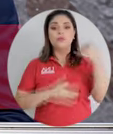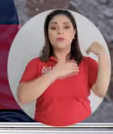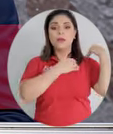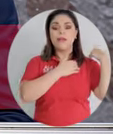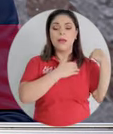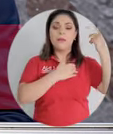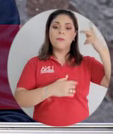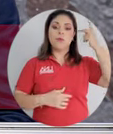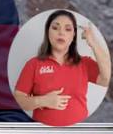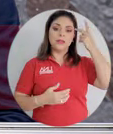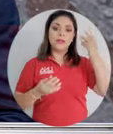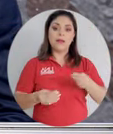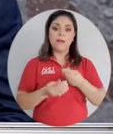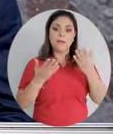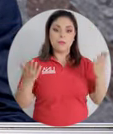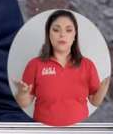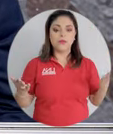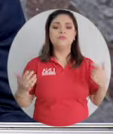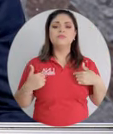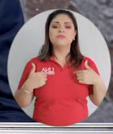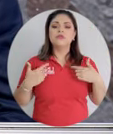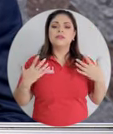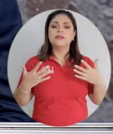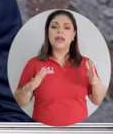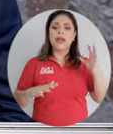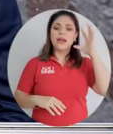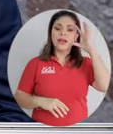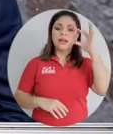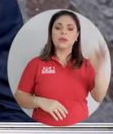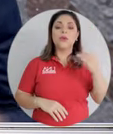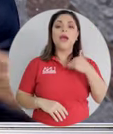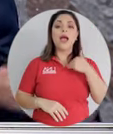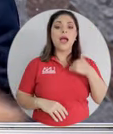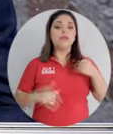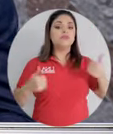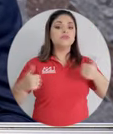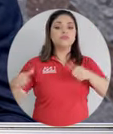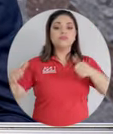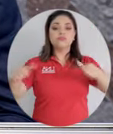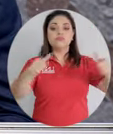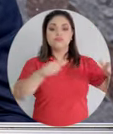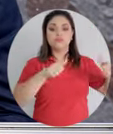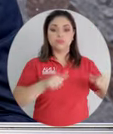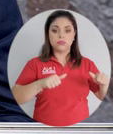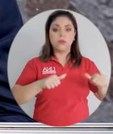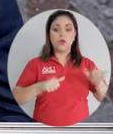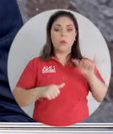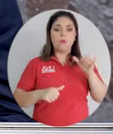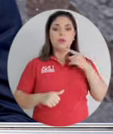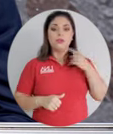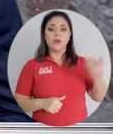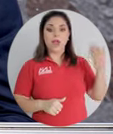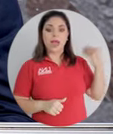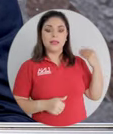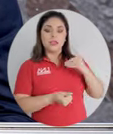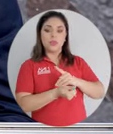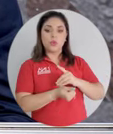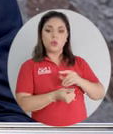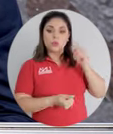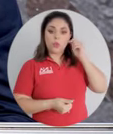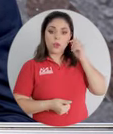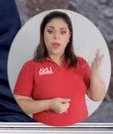pública. Creo que hay consenso entre los especialistas en el mercado laboral, y anteriormente me antecedió la doctora Benavides, que es